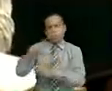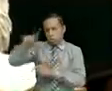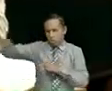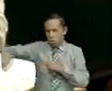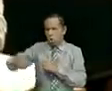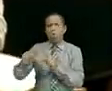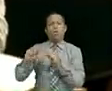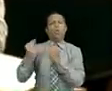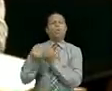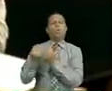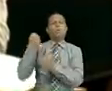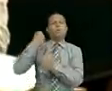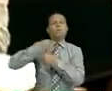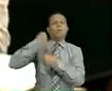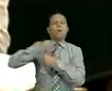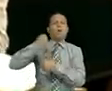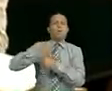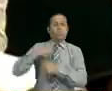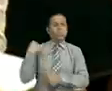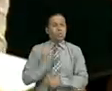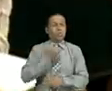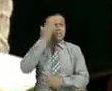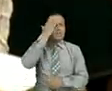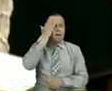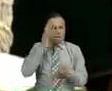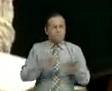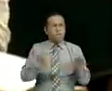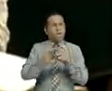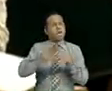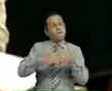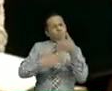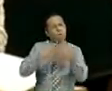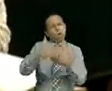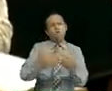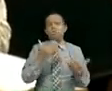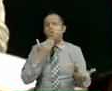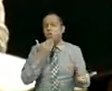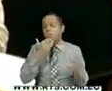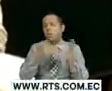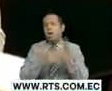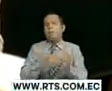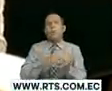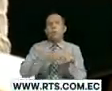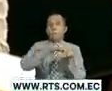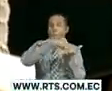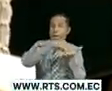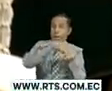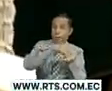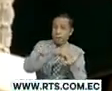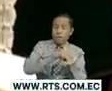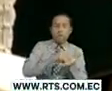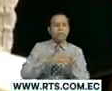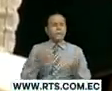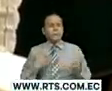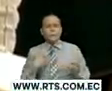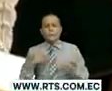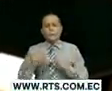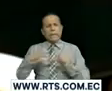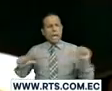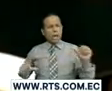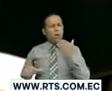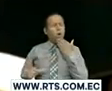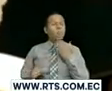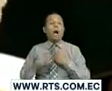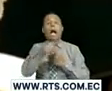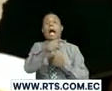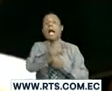tenemos que practicar una u otra diligencia en Manabí. Le pedimos apoyo a ese fiscal para que practique las diligencias para